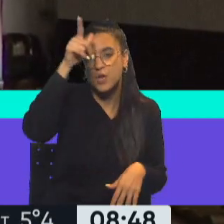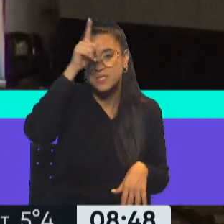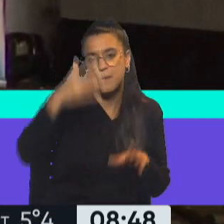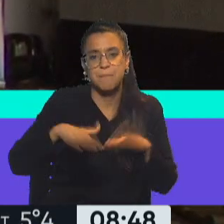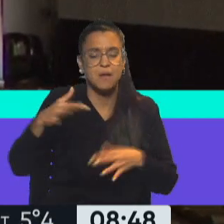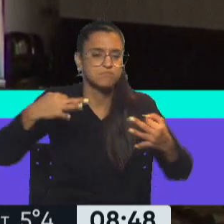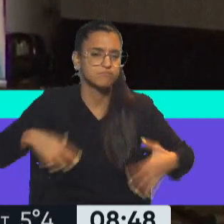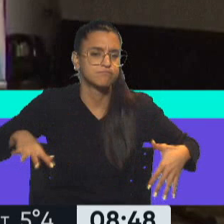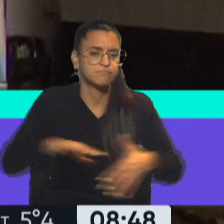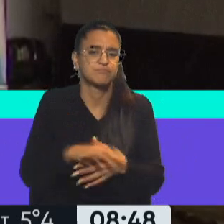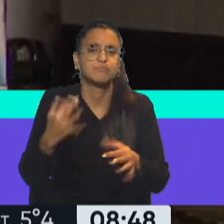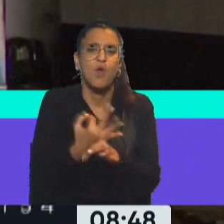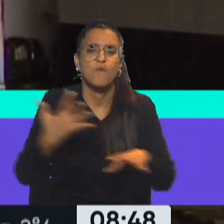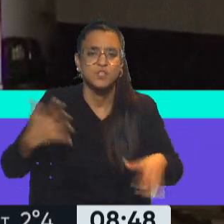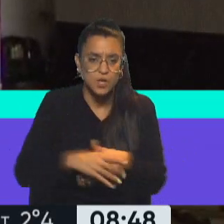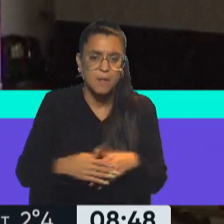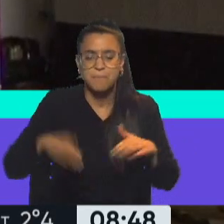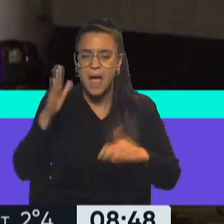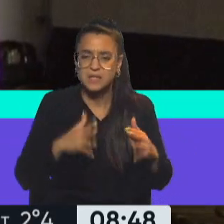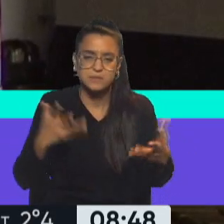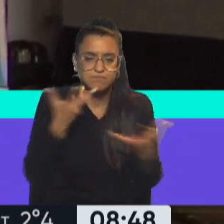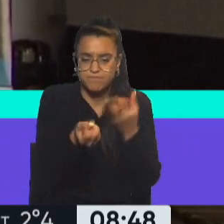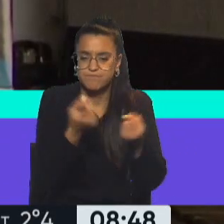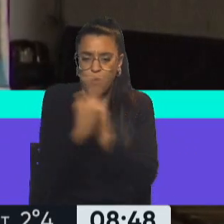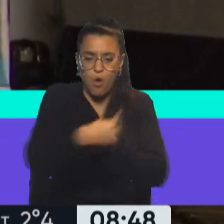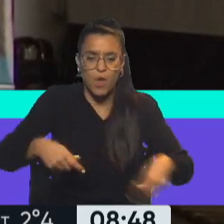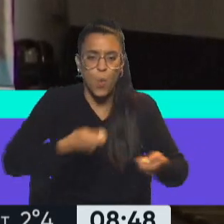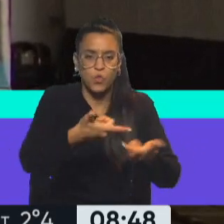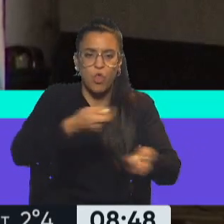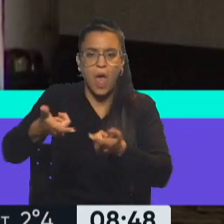más efectiva, más profesional, más equipada,